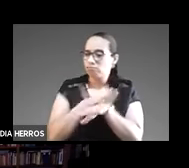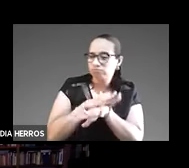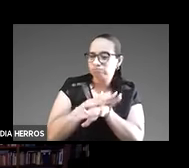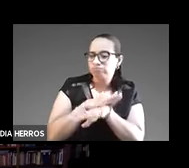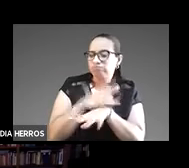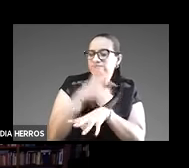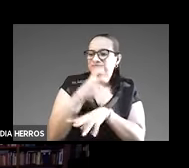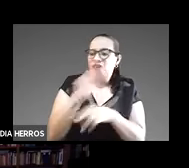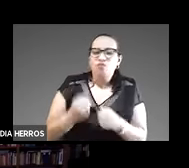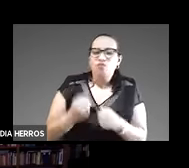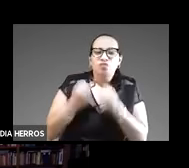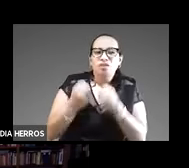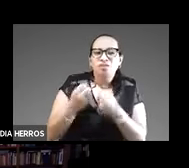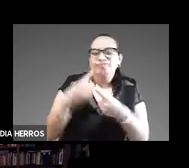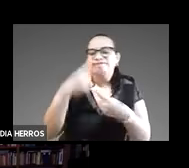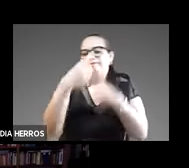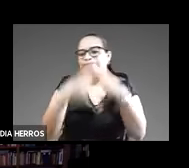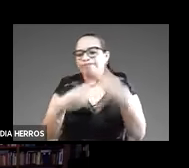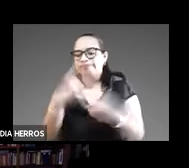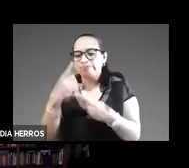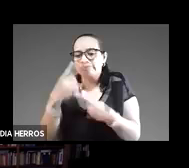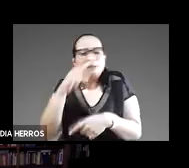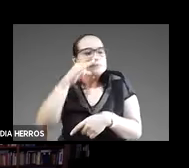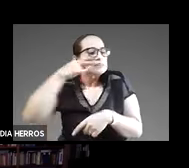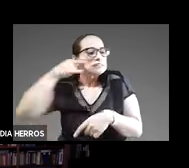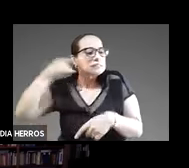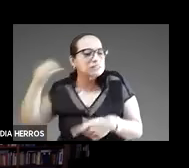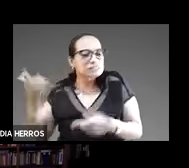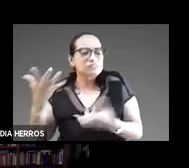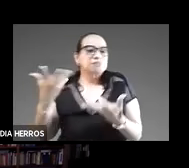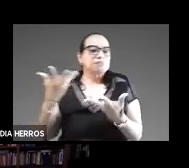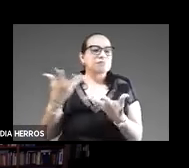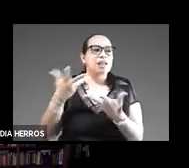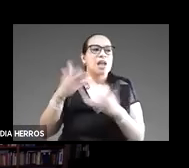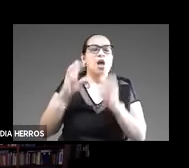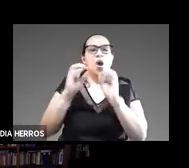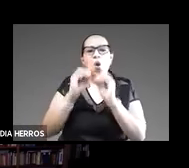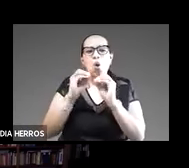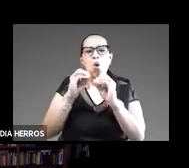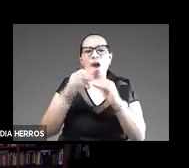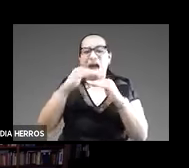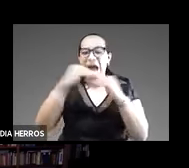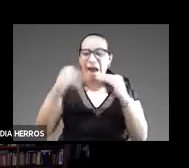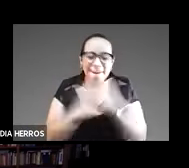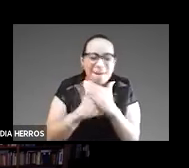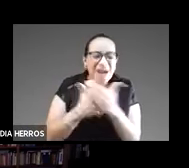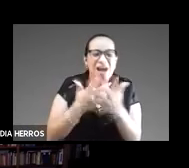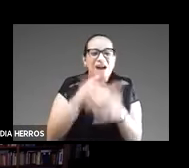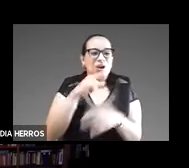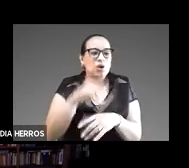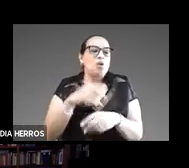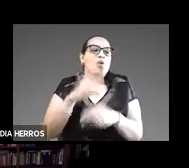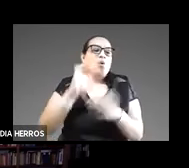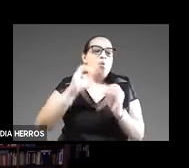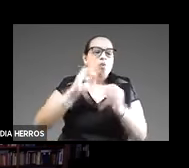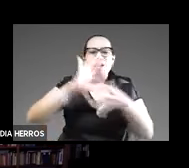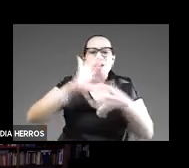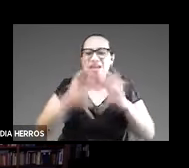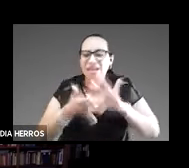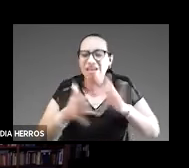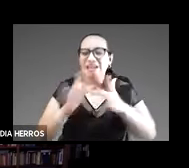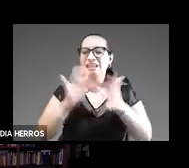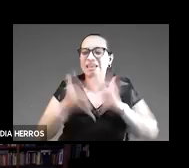inercia, las dinámicas invisibilizadas, las subterráneas, las redes que funcionan para que